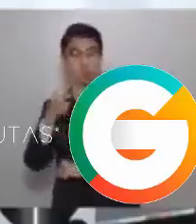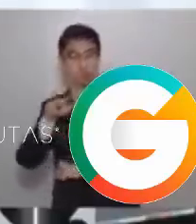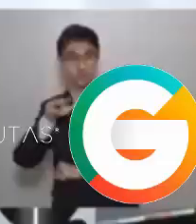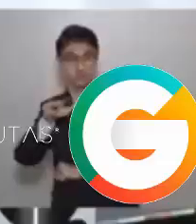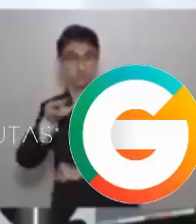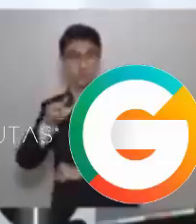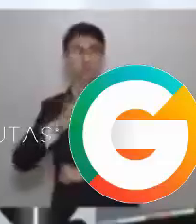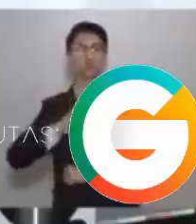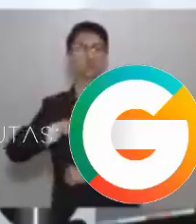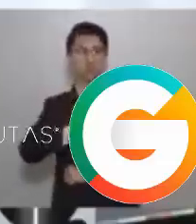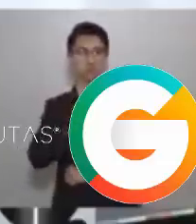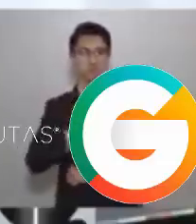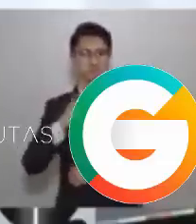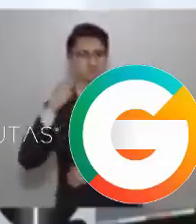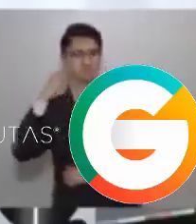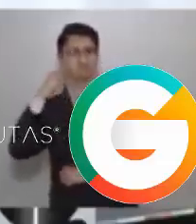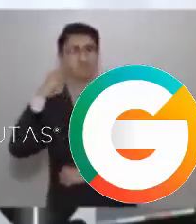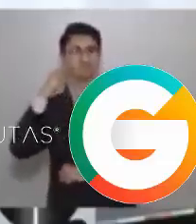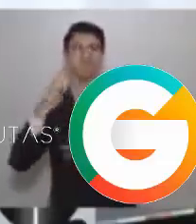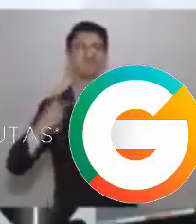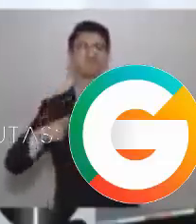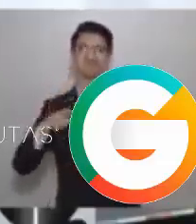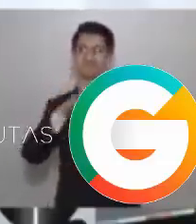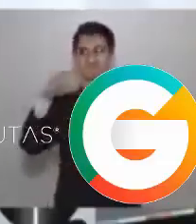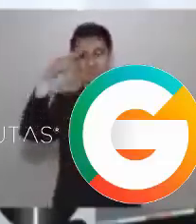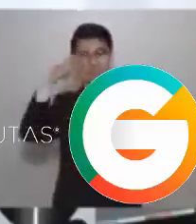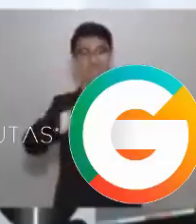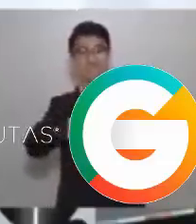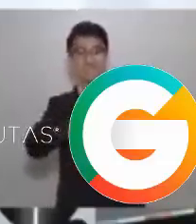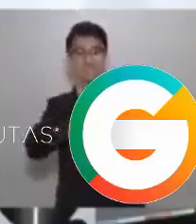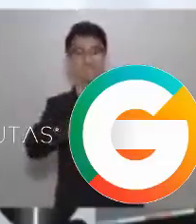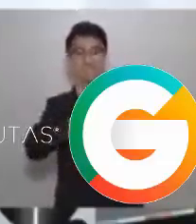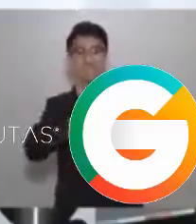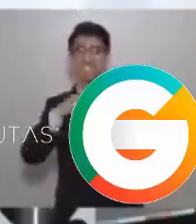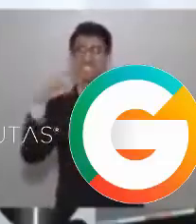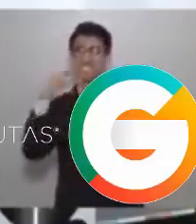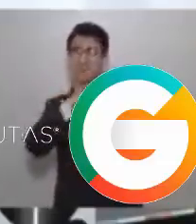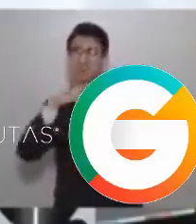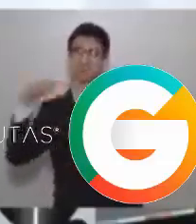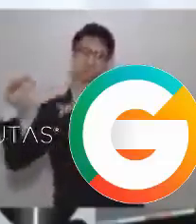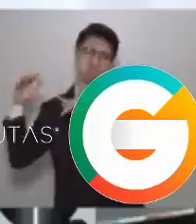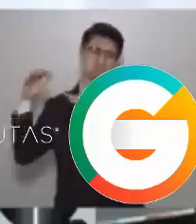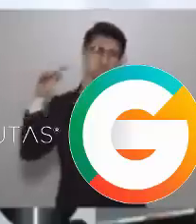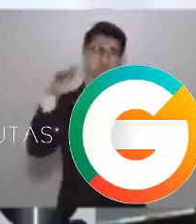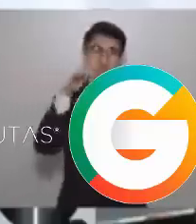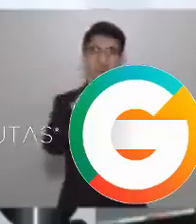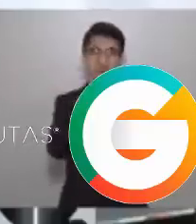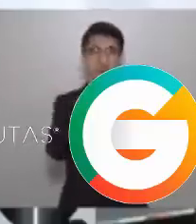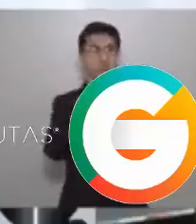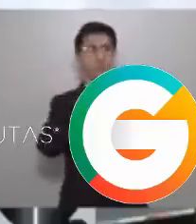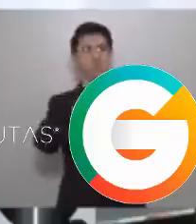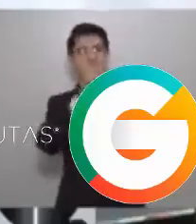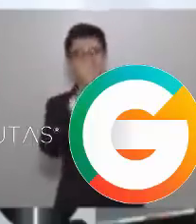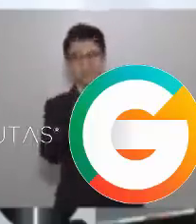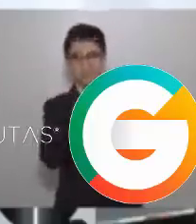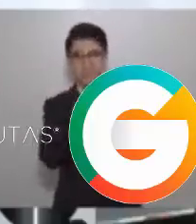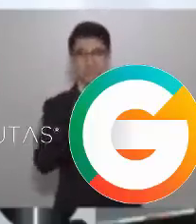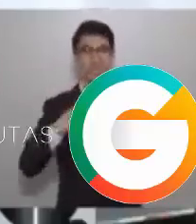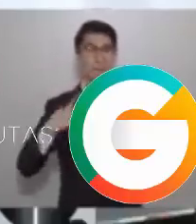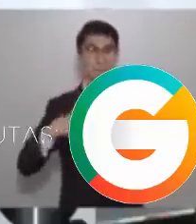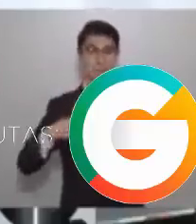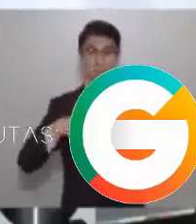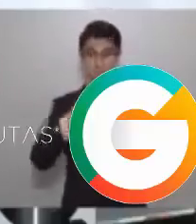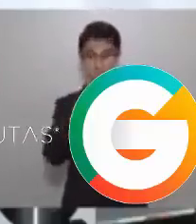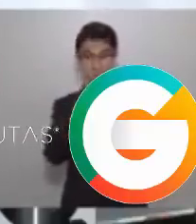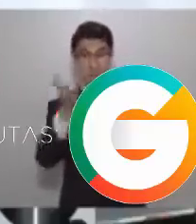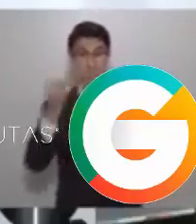quienes fueron la primera autoridad gubernamental en aproximarse al sitio, en donde se indicaba por parte